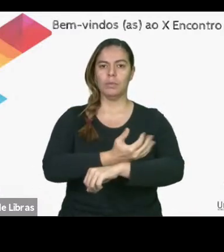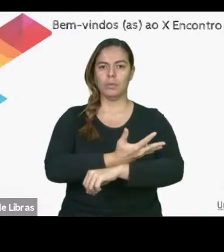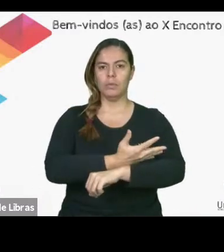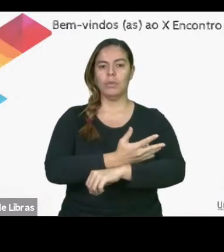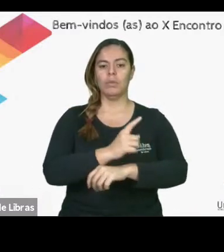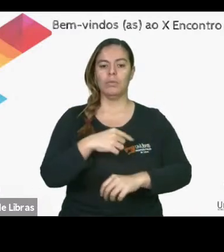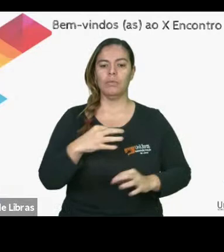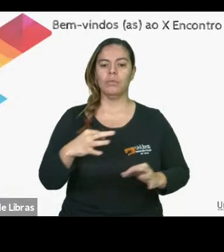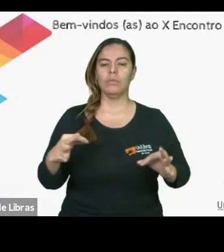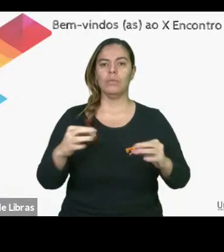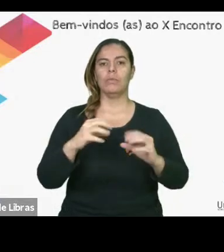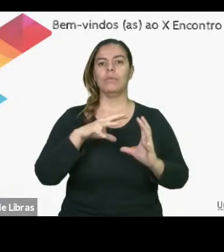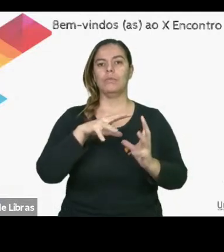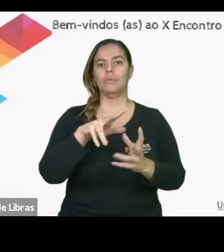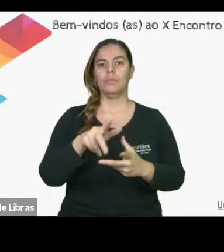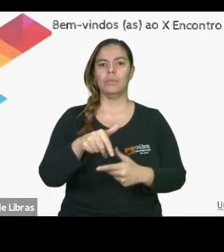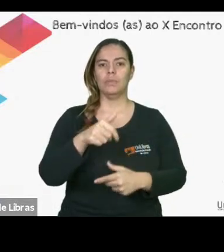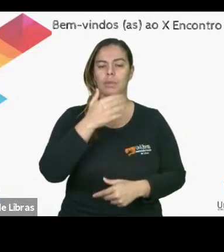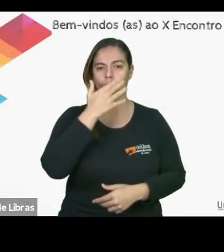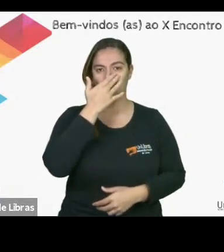mundo.